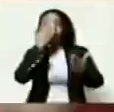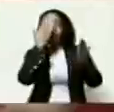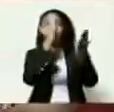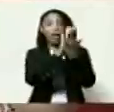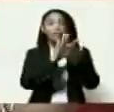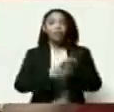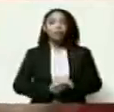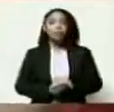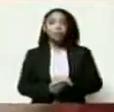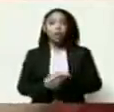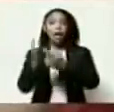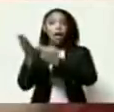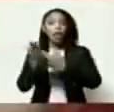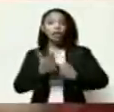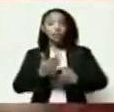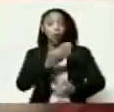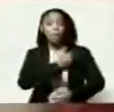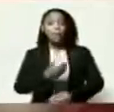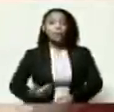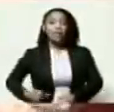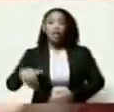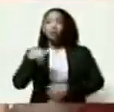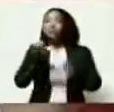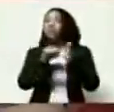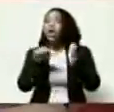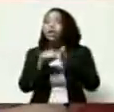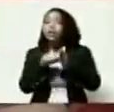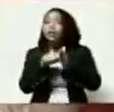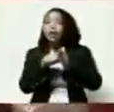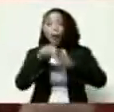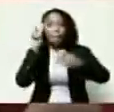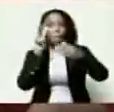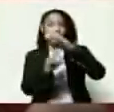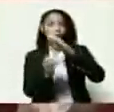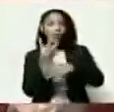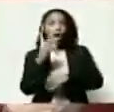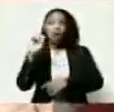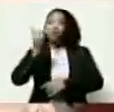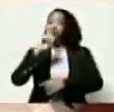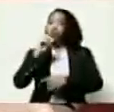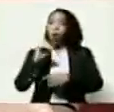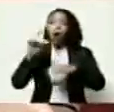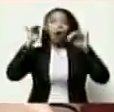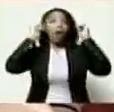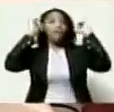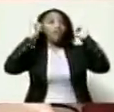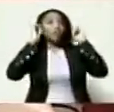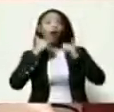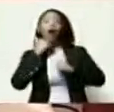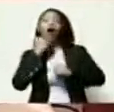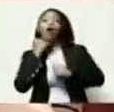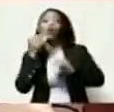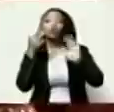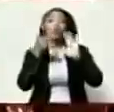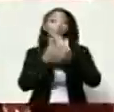¿Y lo recibió el presidente dónde? En el Palacio de Gobierno, no en el salón de fiesta